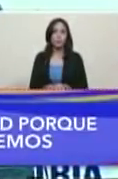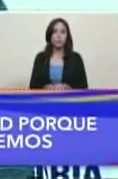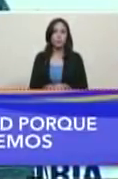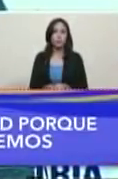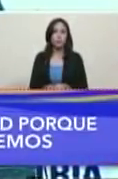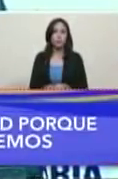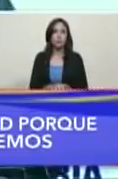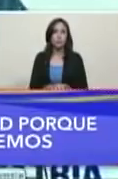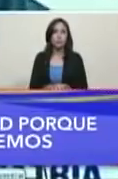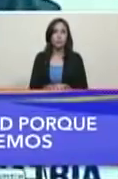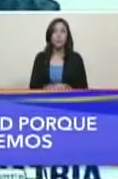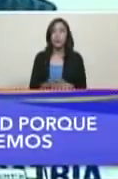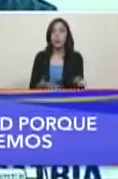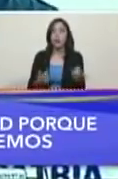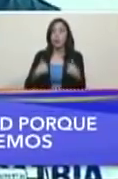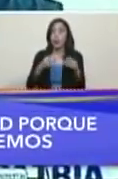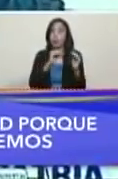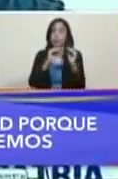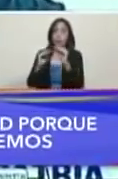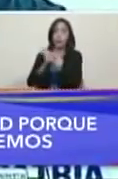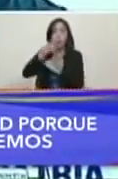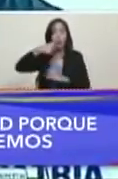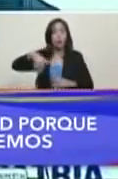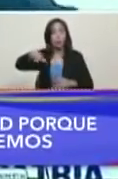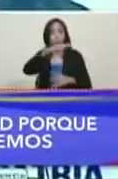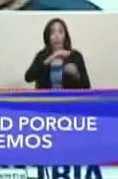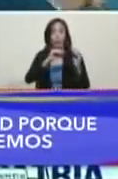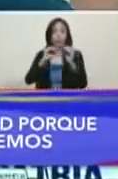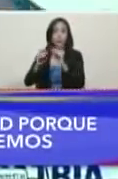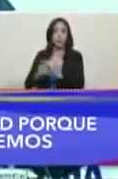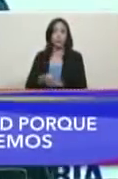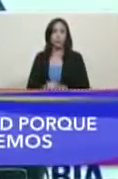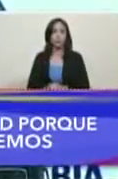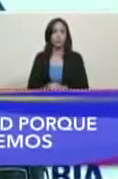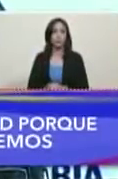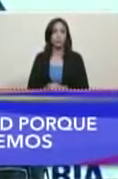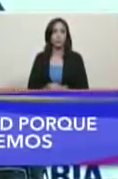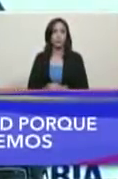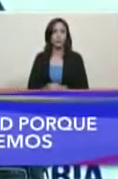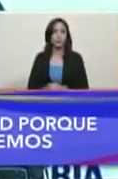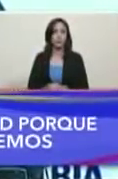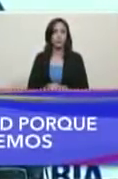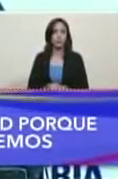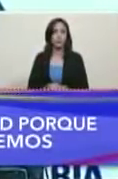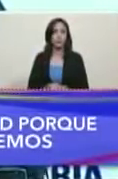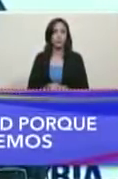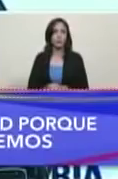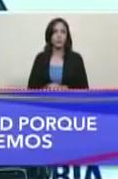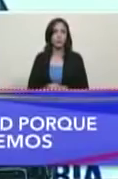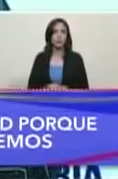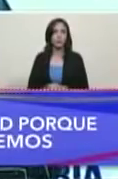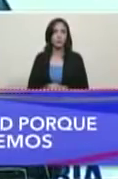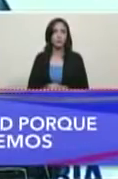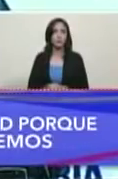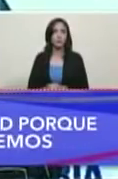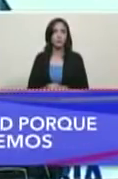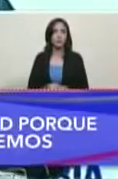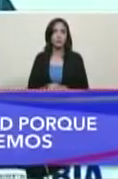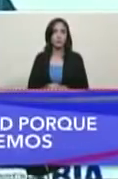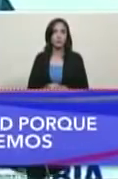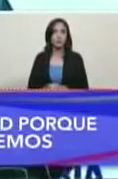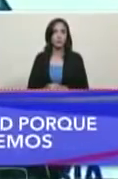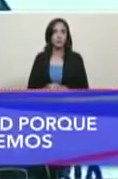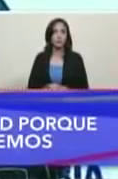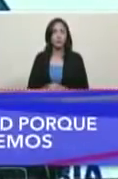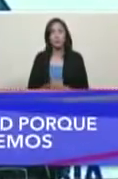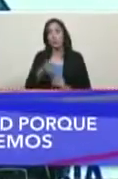le hago un llamado a todo el poder popular, a ese maravilloso, extendido y poderoso poder del pueblo, el